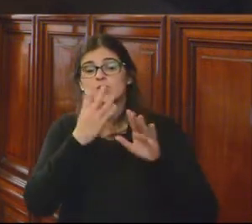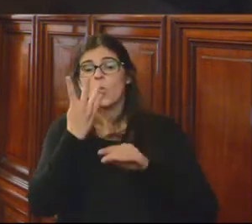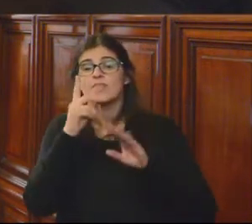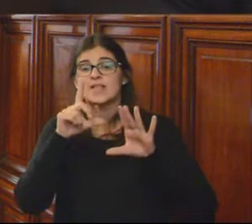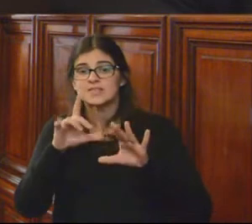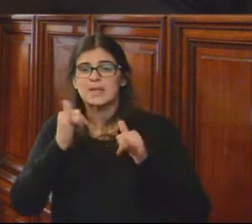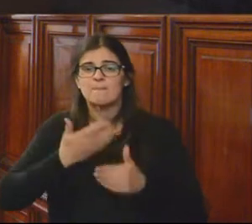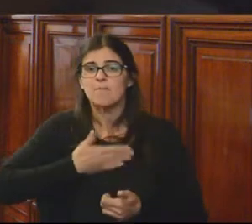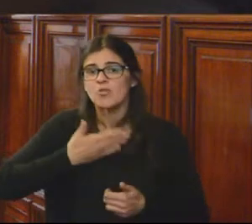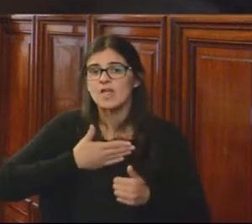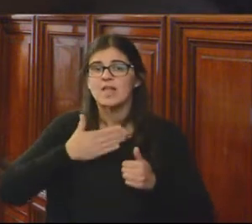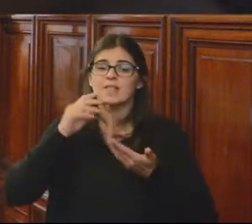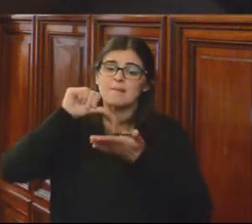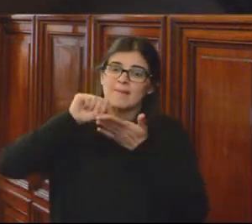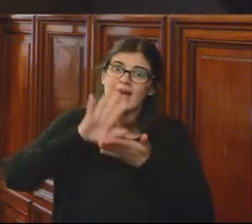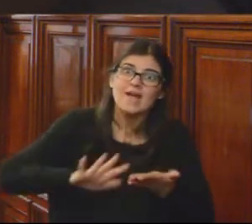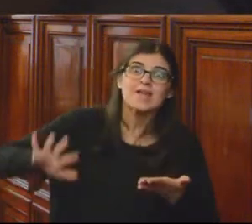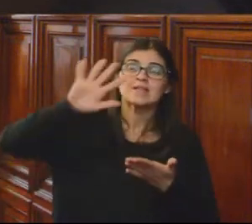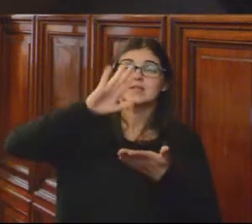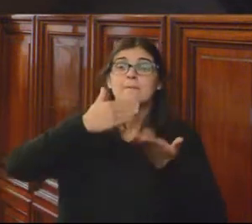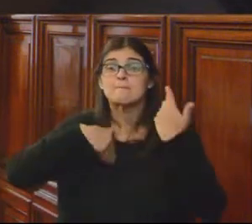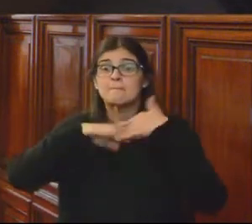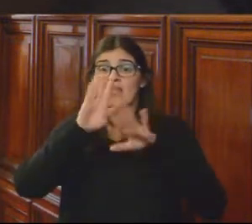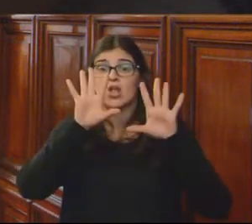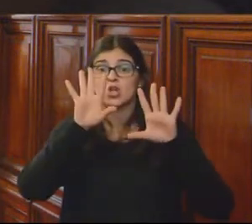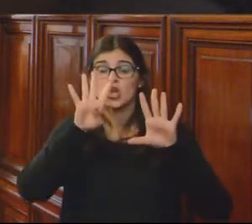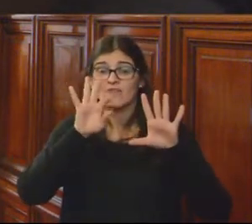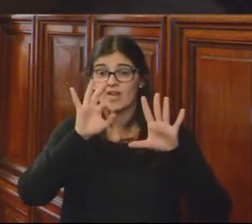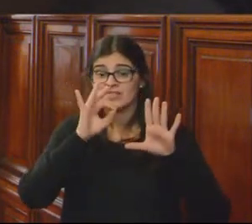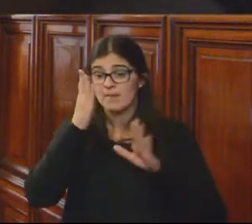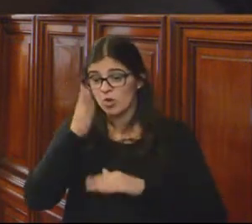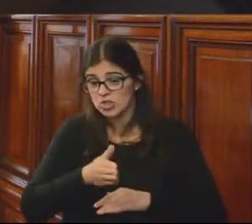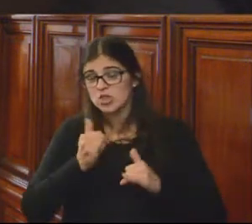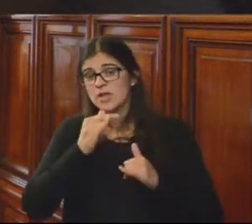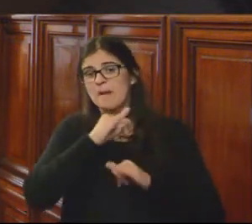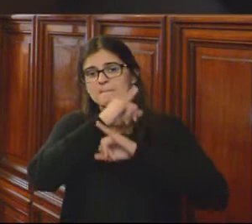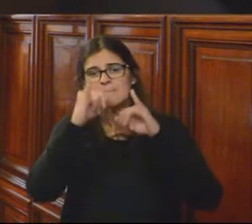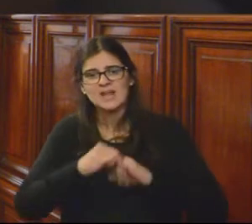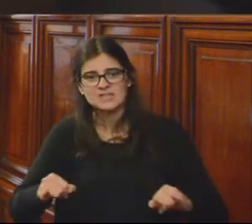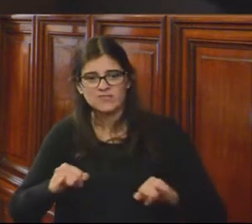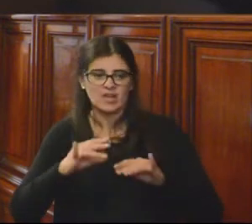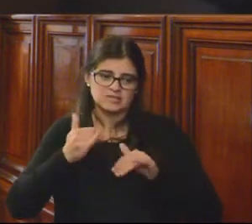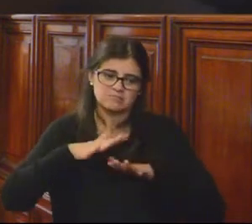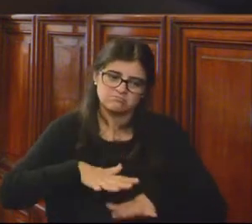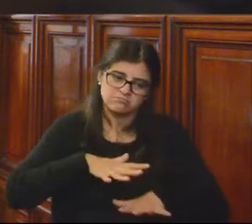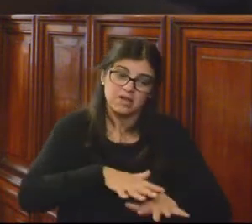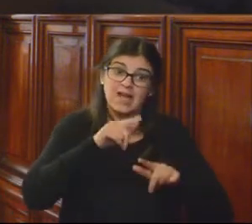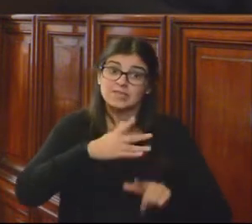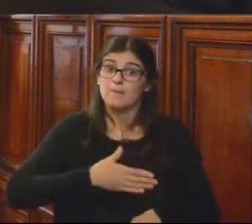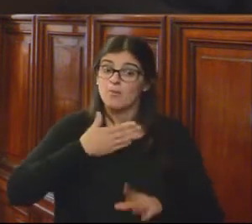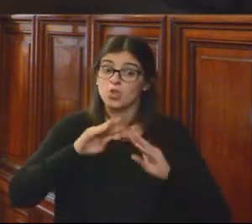38.947 protestas en todo el país, donde más del 90% ha sido con características pacíficas. Del total de esas